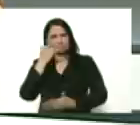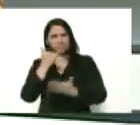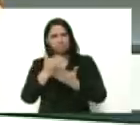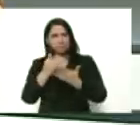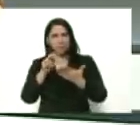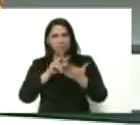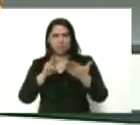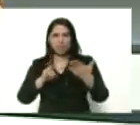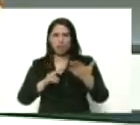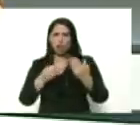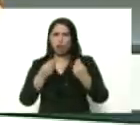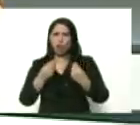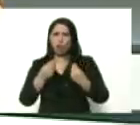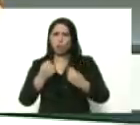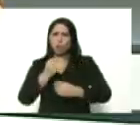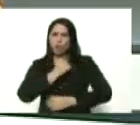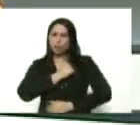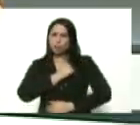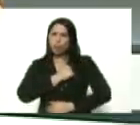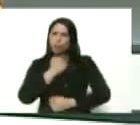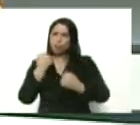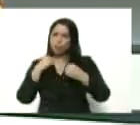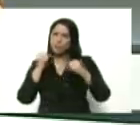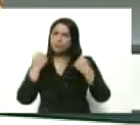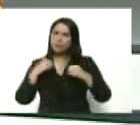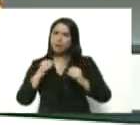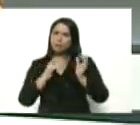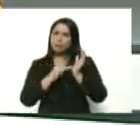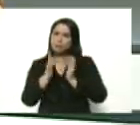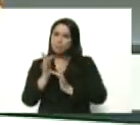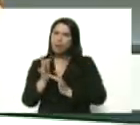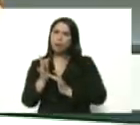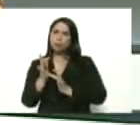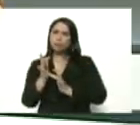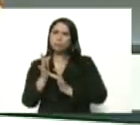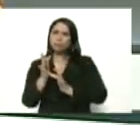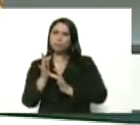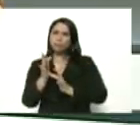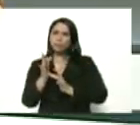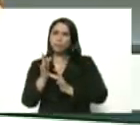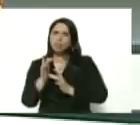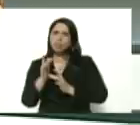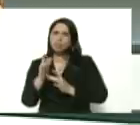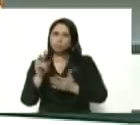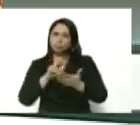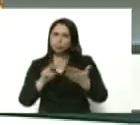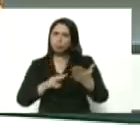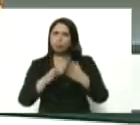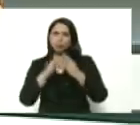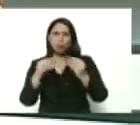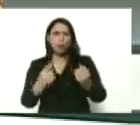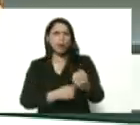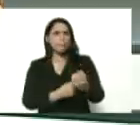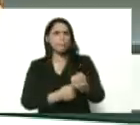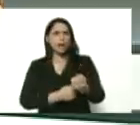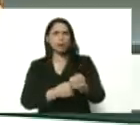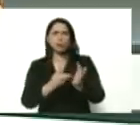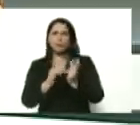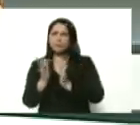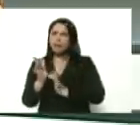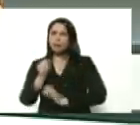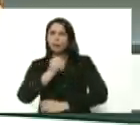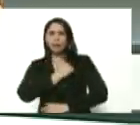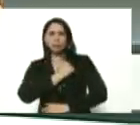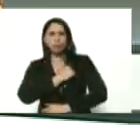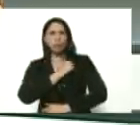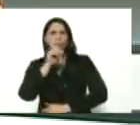que lo leo como católico practicante, como cristiano. Y se lo leo a todos mis hermanos, a los cristianos, a los católicos,